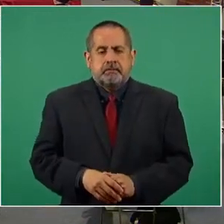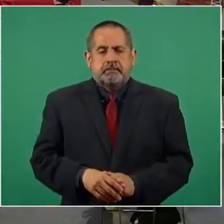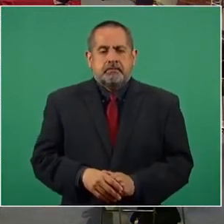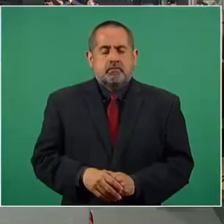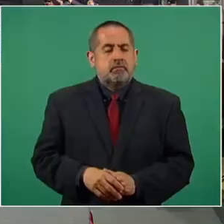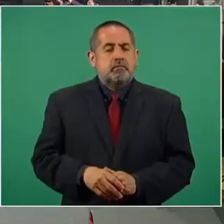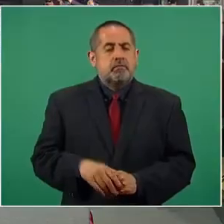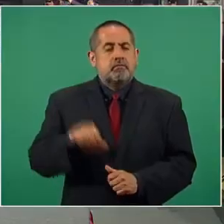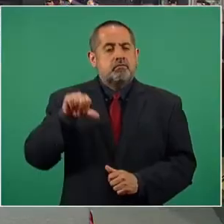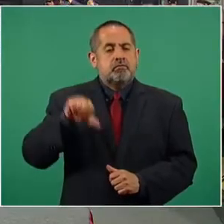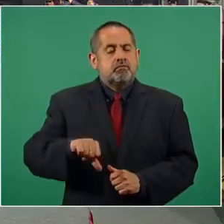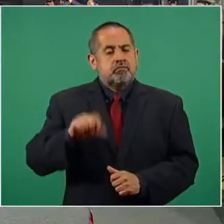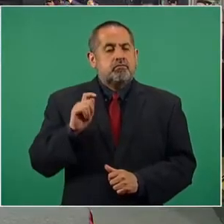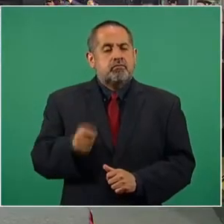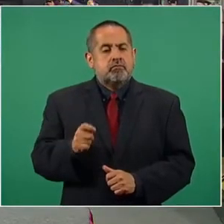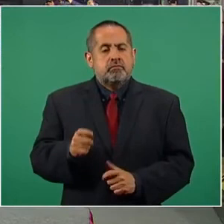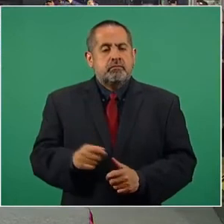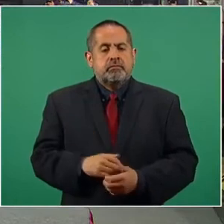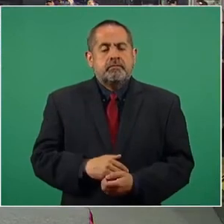Hoy se